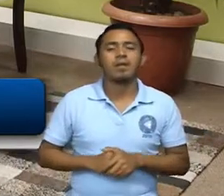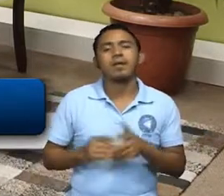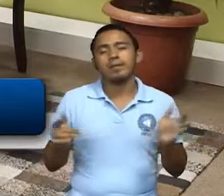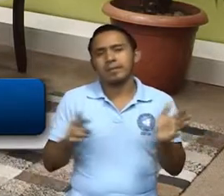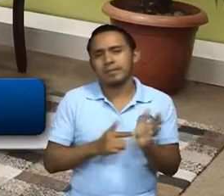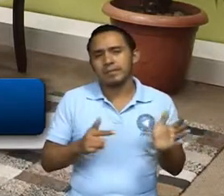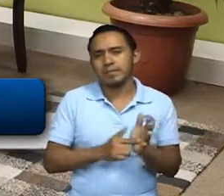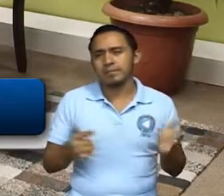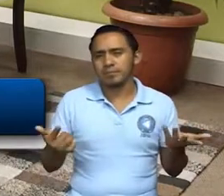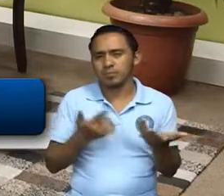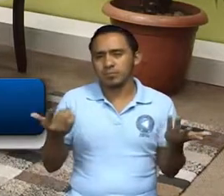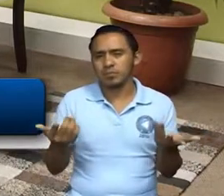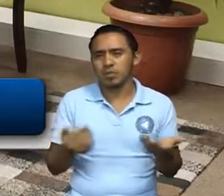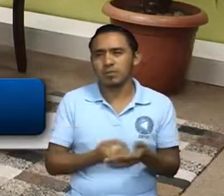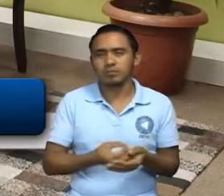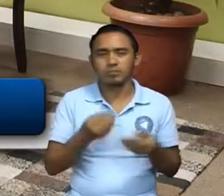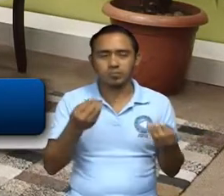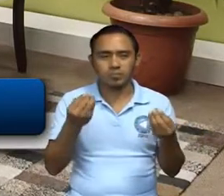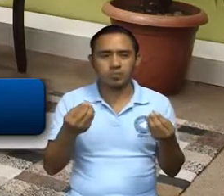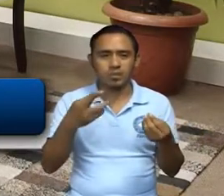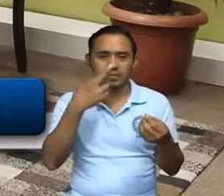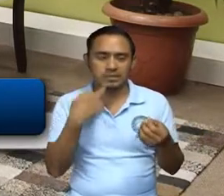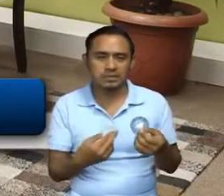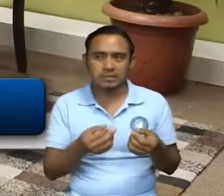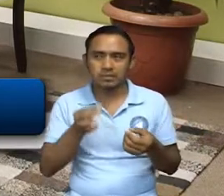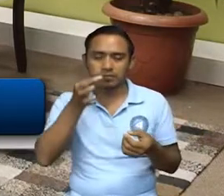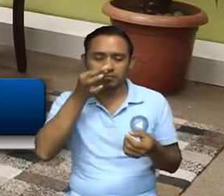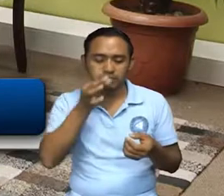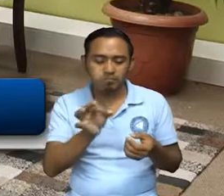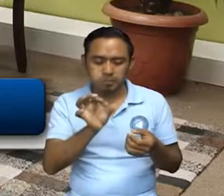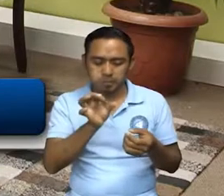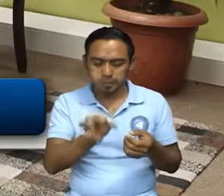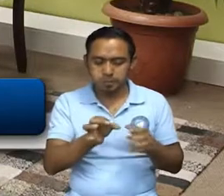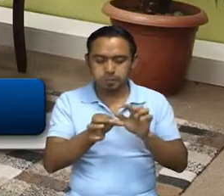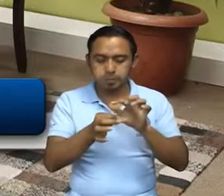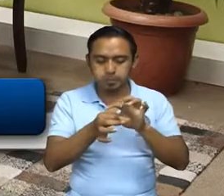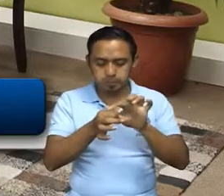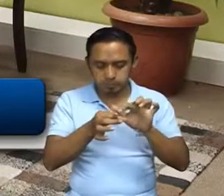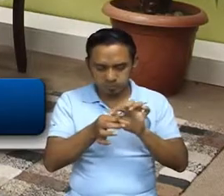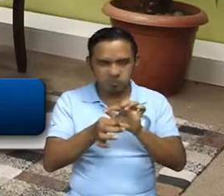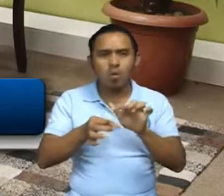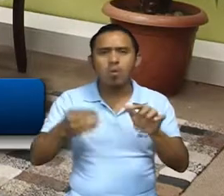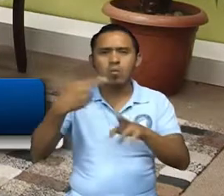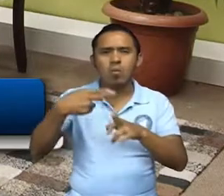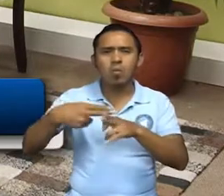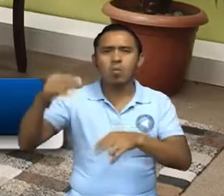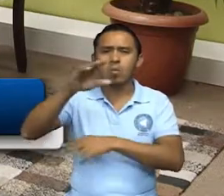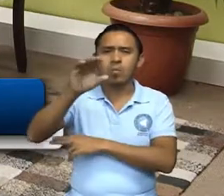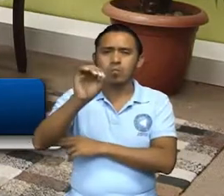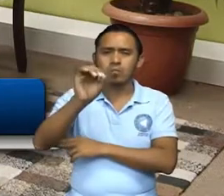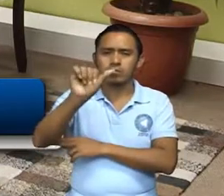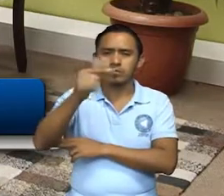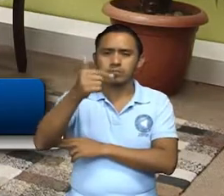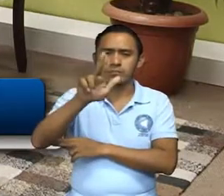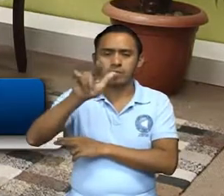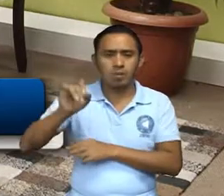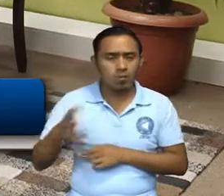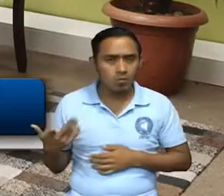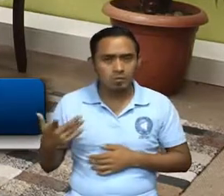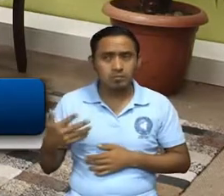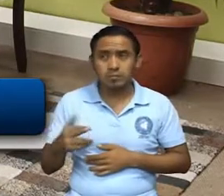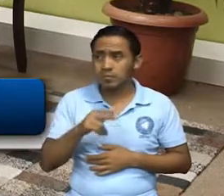ejemplo, hemorragia, doctor, con coágulo de sangre, o sea, pelotas de sangre, ya no solo sea la sangre líquida, ¿es igual este